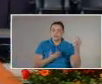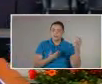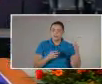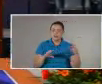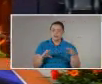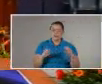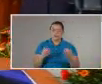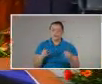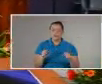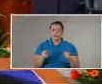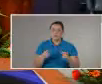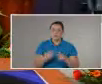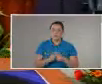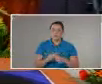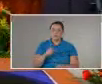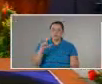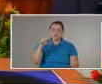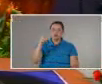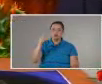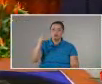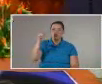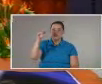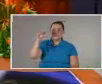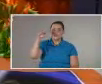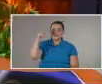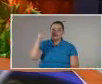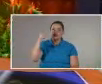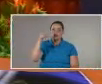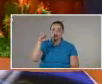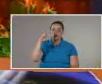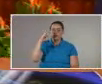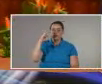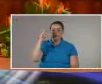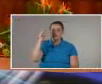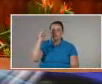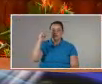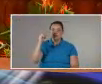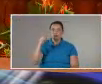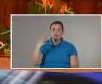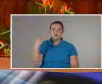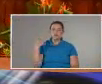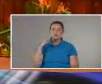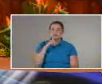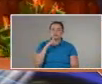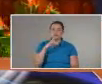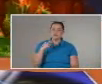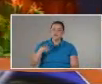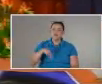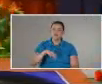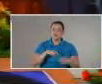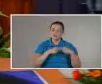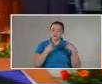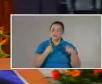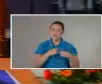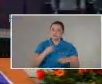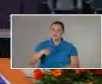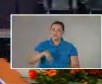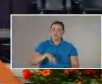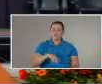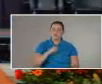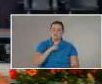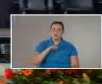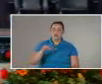Lázaro. Dios hace un llamado a nuestro corazón para decirle a nuestra alma: es tiempo de salir